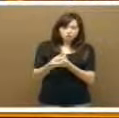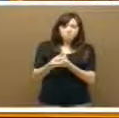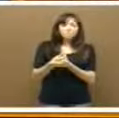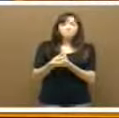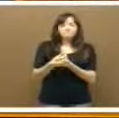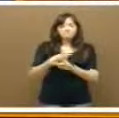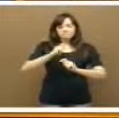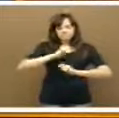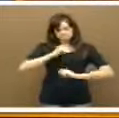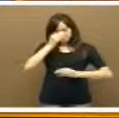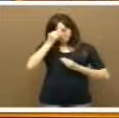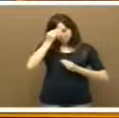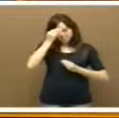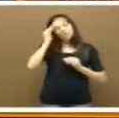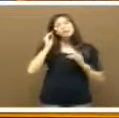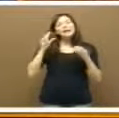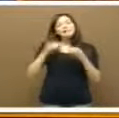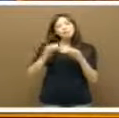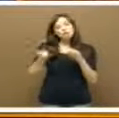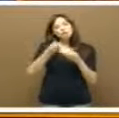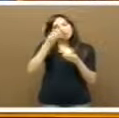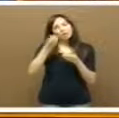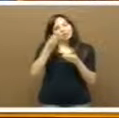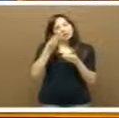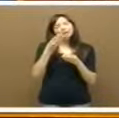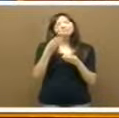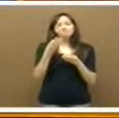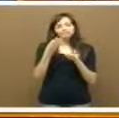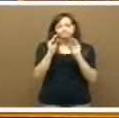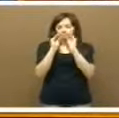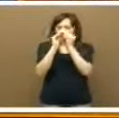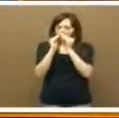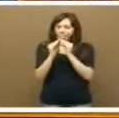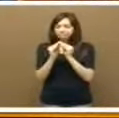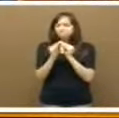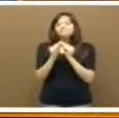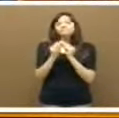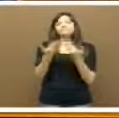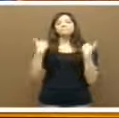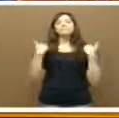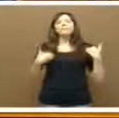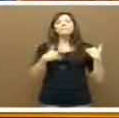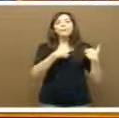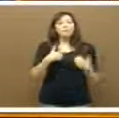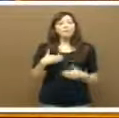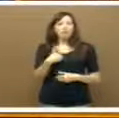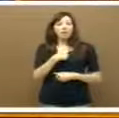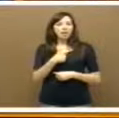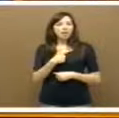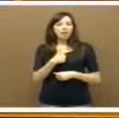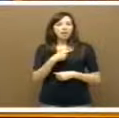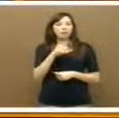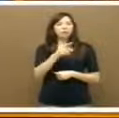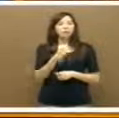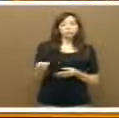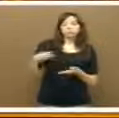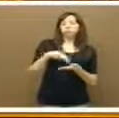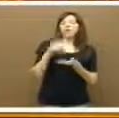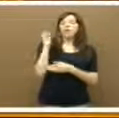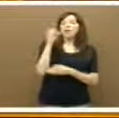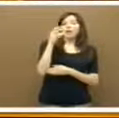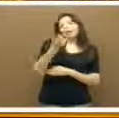Socialista ha tenido que hacer el papel que usted ha tenido que hacer aquí cuando ha empezado a hablar en esta